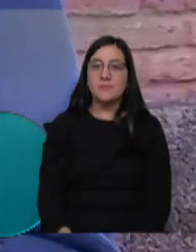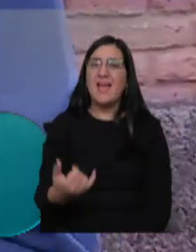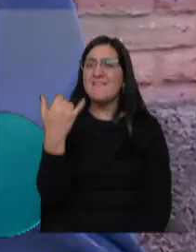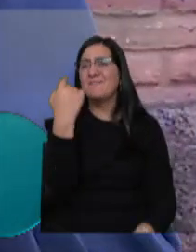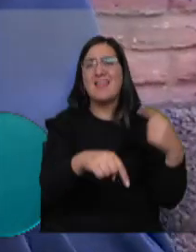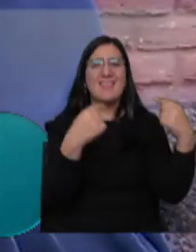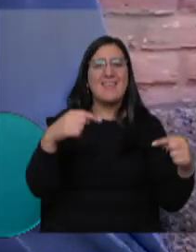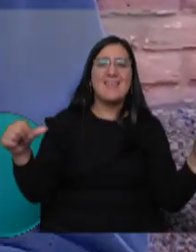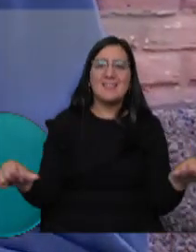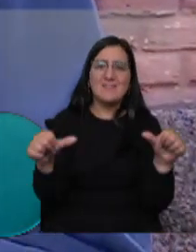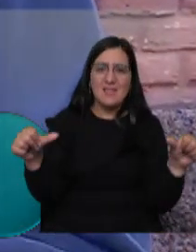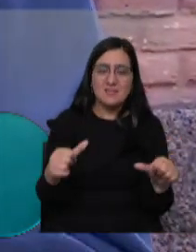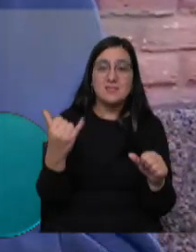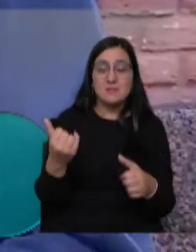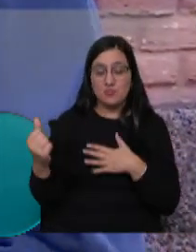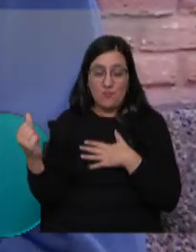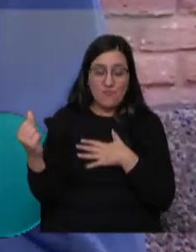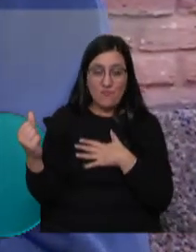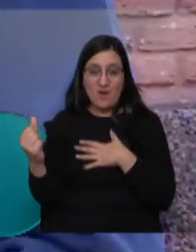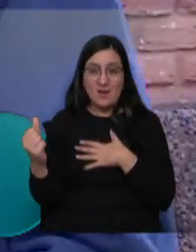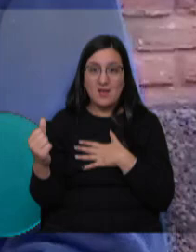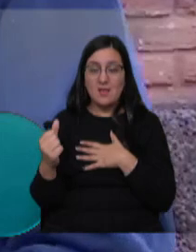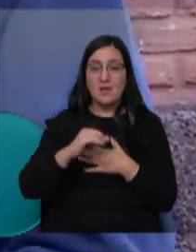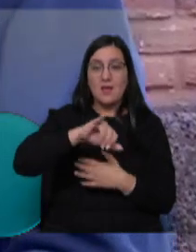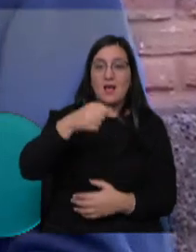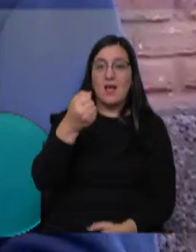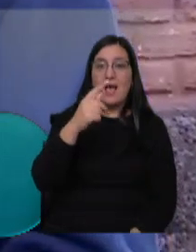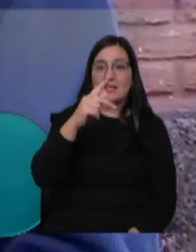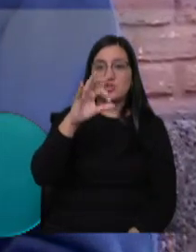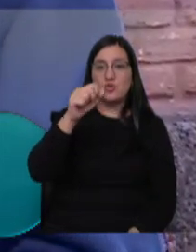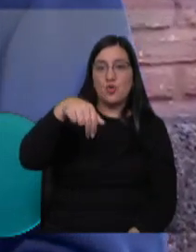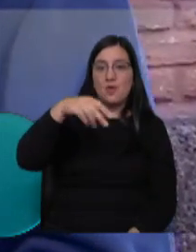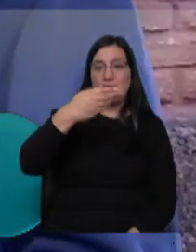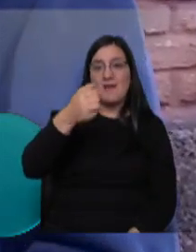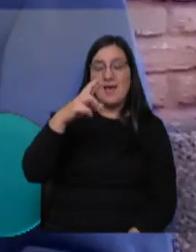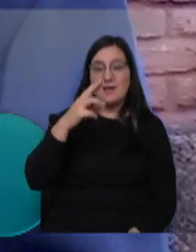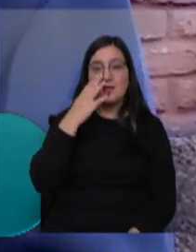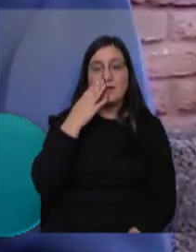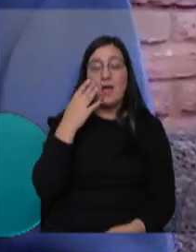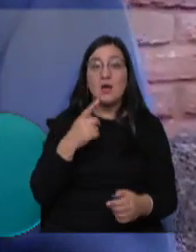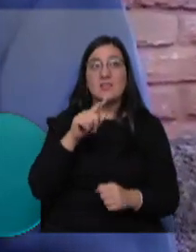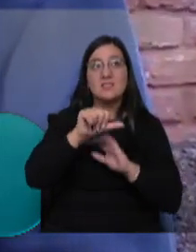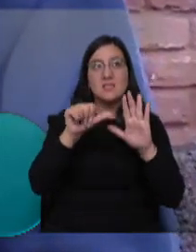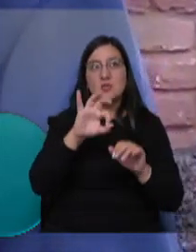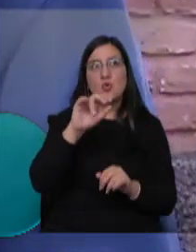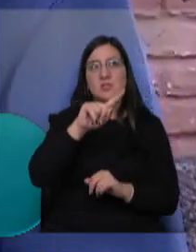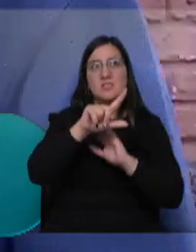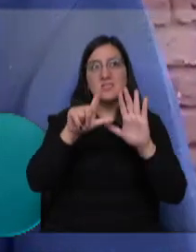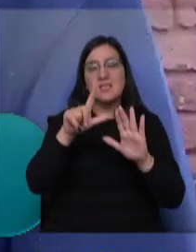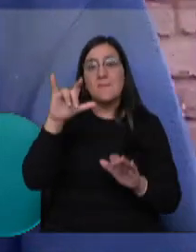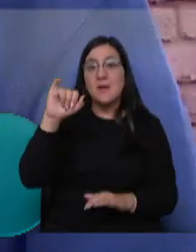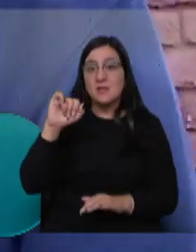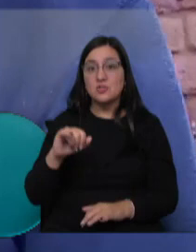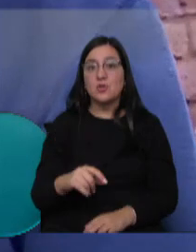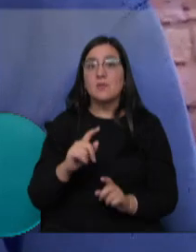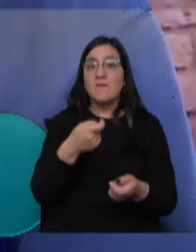variedad de actividades, hicimos un baile en Jackson Bar y ahora vamos a hacer otro seguramente el 16 y, o 17 de mayo, estamos viendo si jueves o viernes.